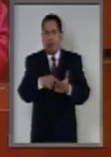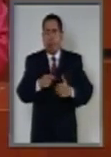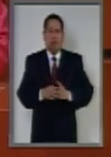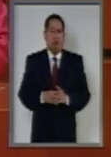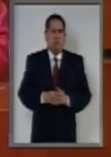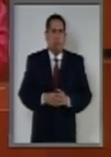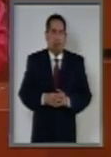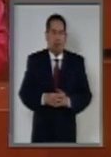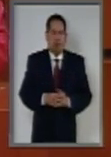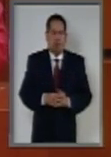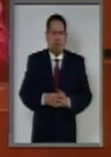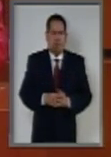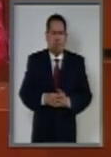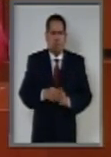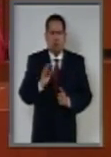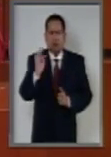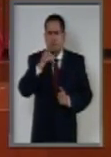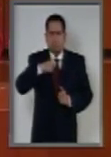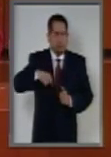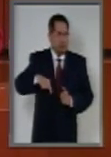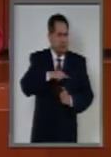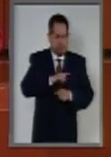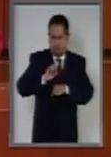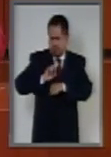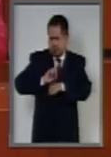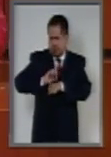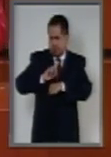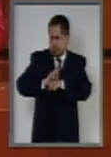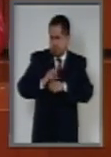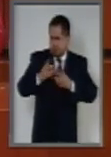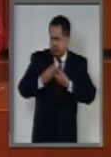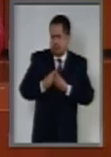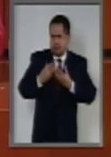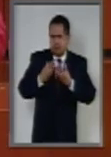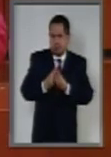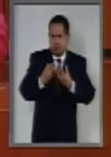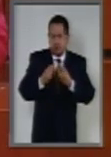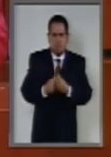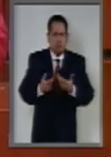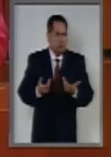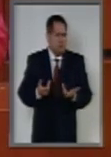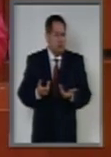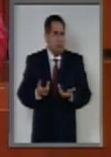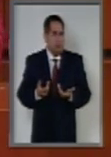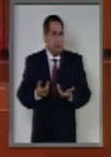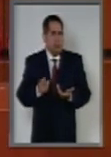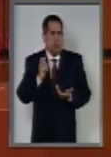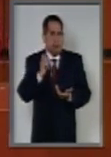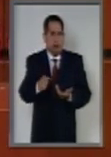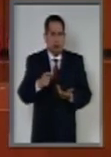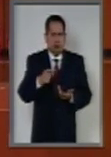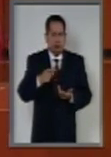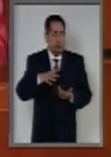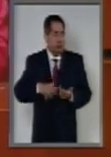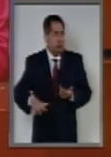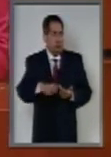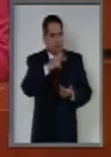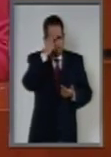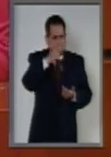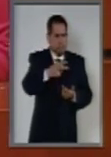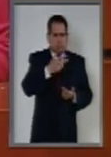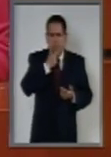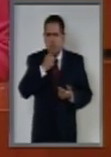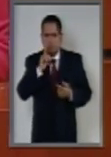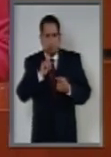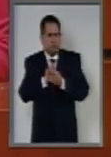Quienes compartimos todos los días el territorio y los mexicanos con las